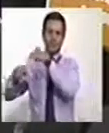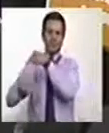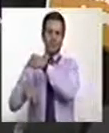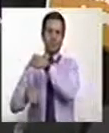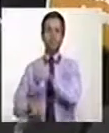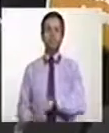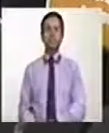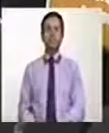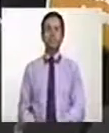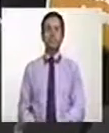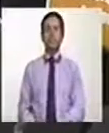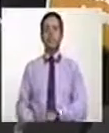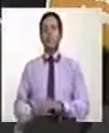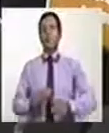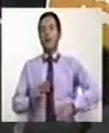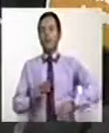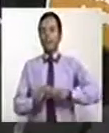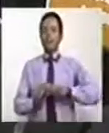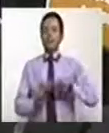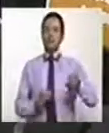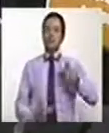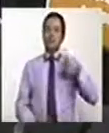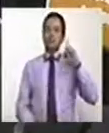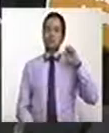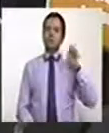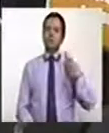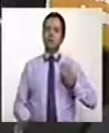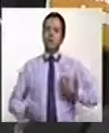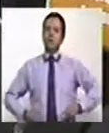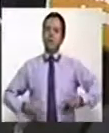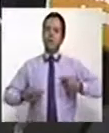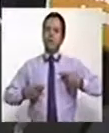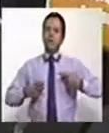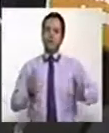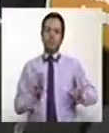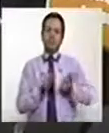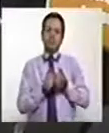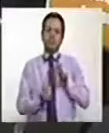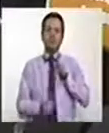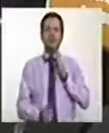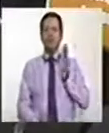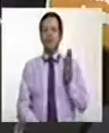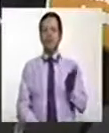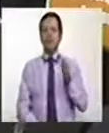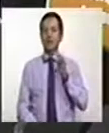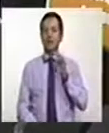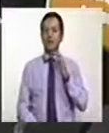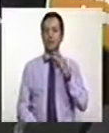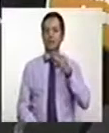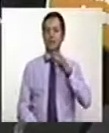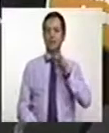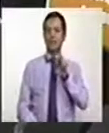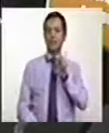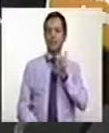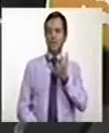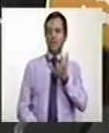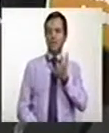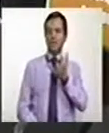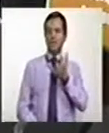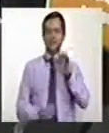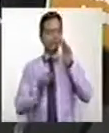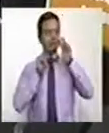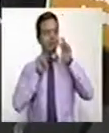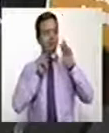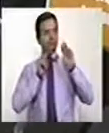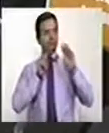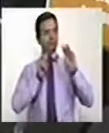en una vida larga al lado del doctor Echeverry Correa, siempre observé